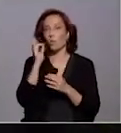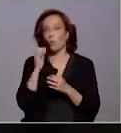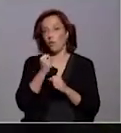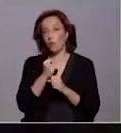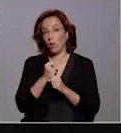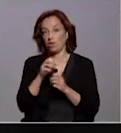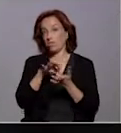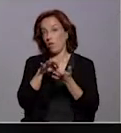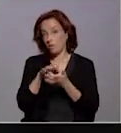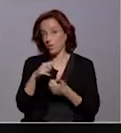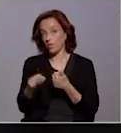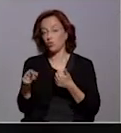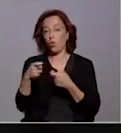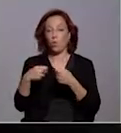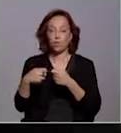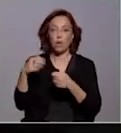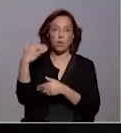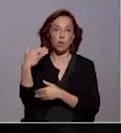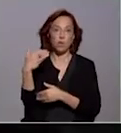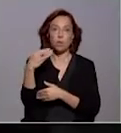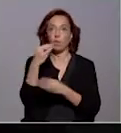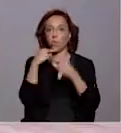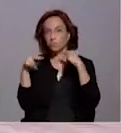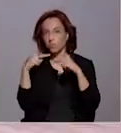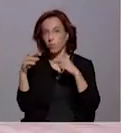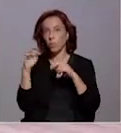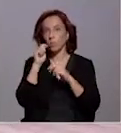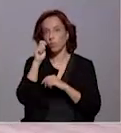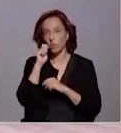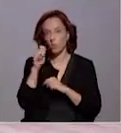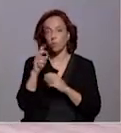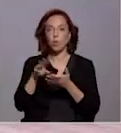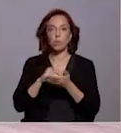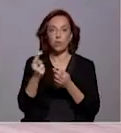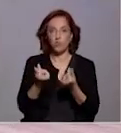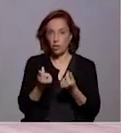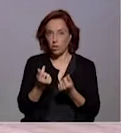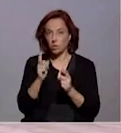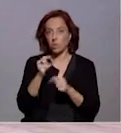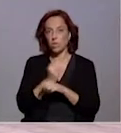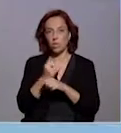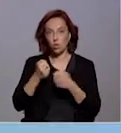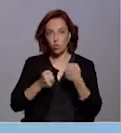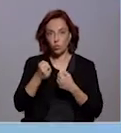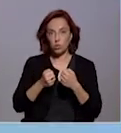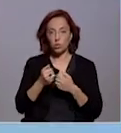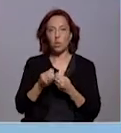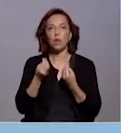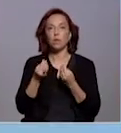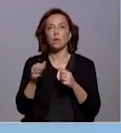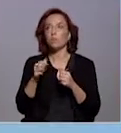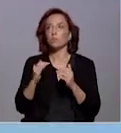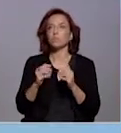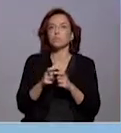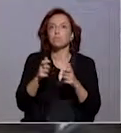básicamente servicios comerciales hotelería gastronomía y el turismo administración y finanzas e industrias por donde se puede esperar un